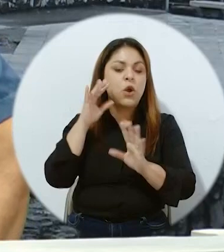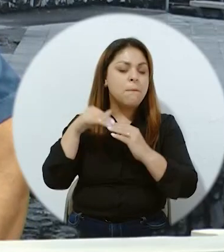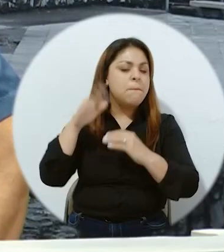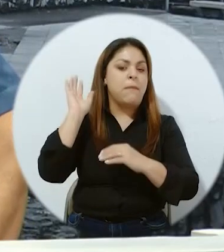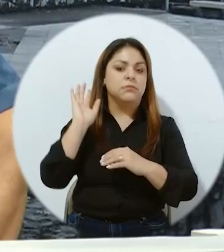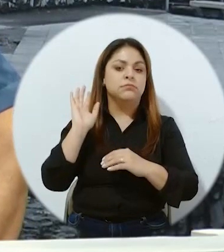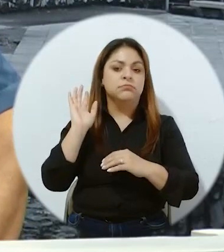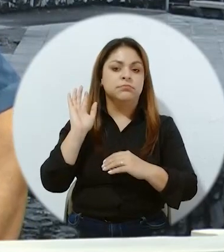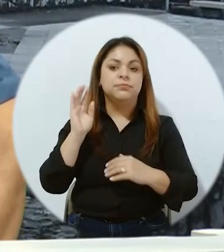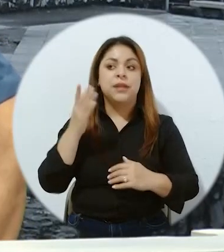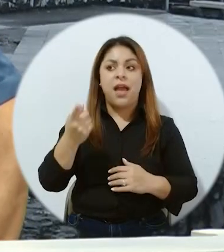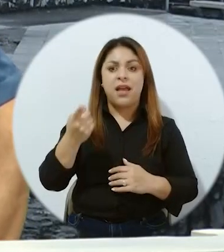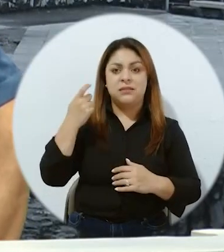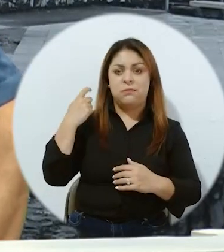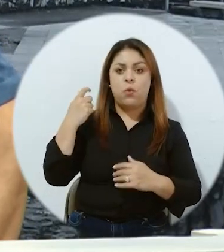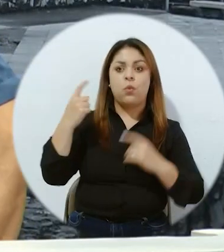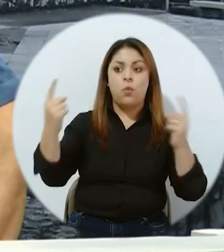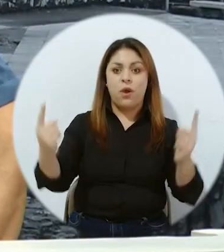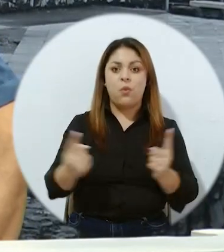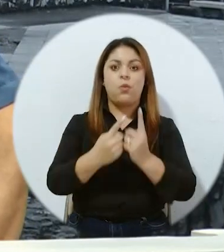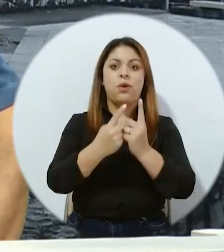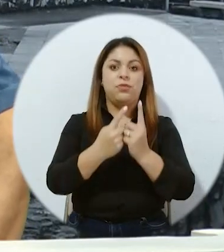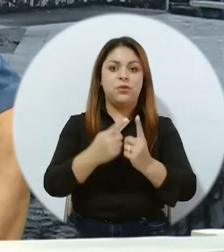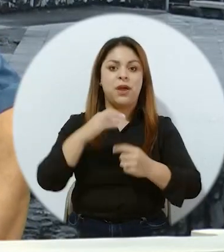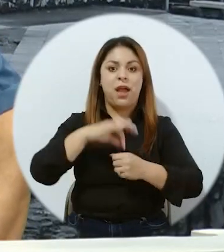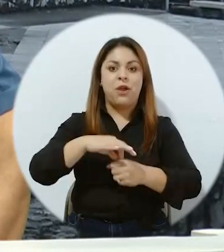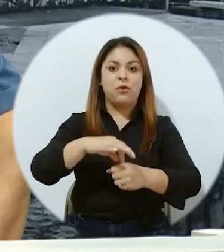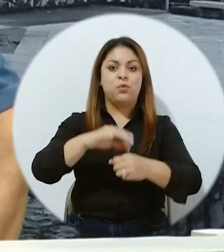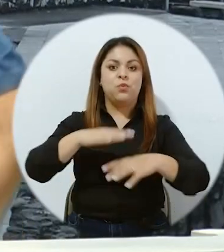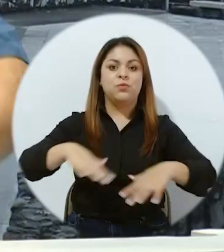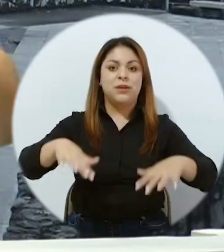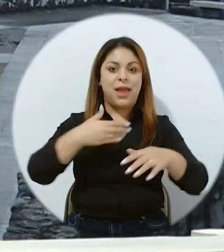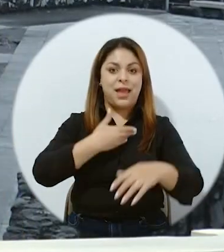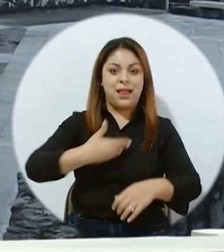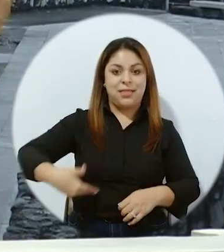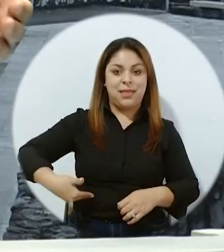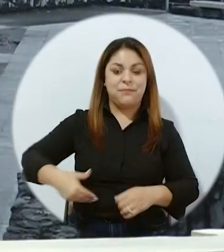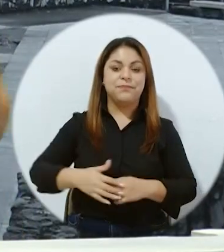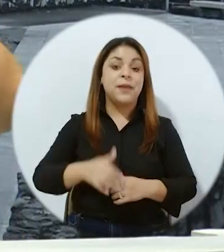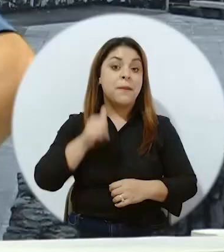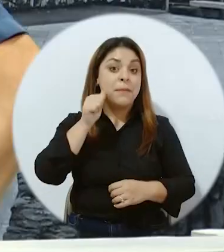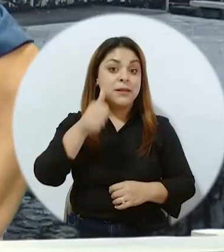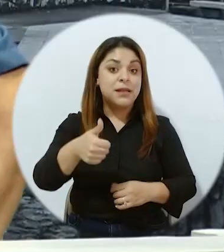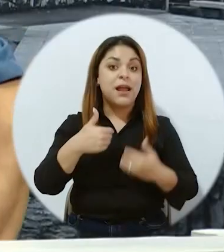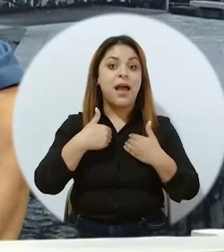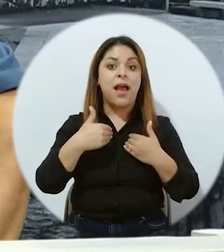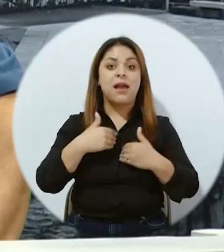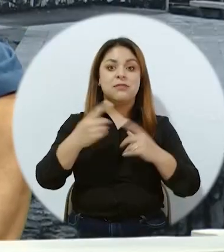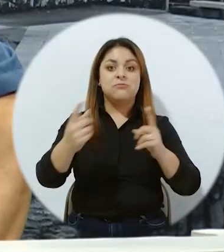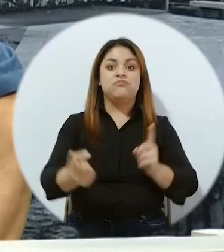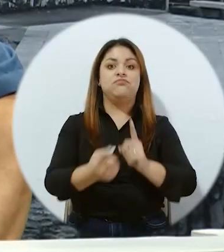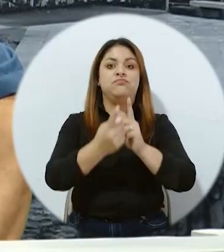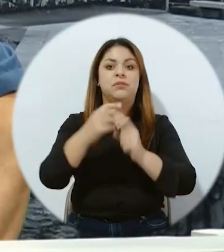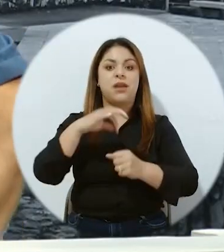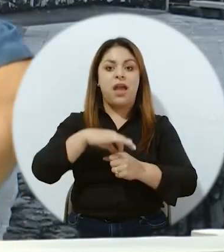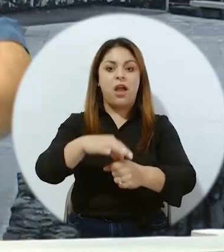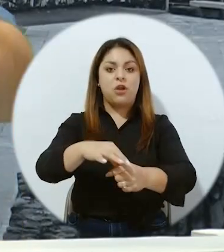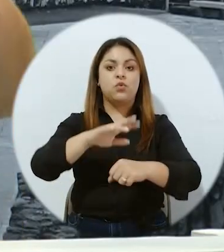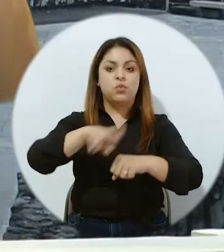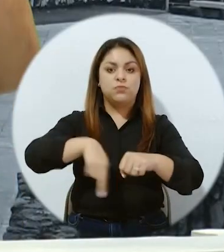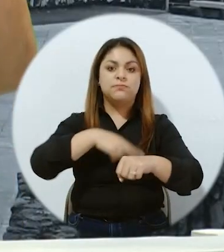muchas más. Hace poco hubo un encuentro de agroecología en Heredia, mañana hay un encuentro de agroecología en la zona